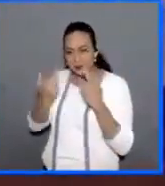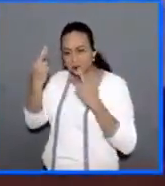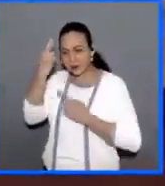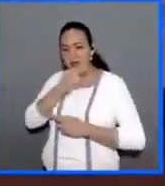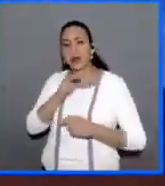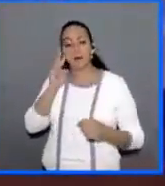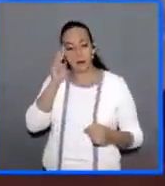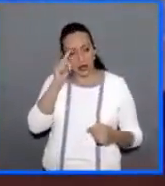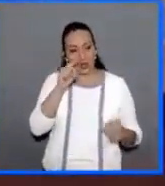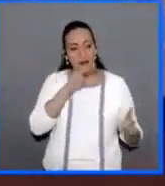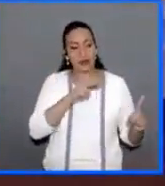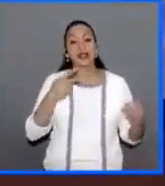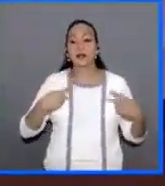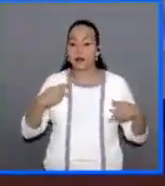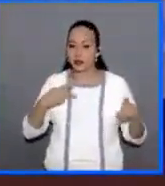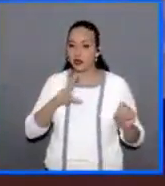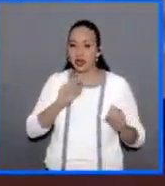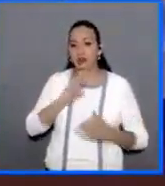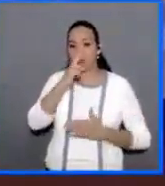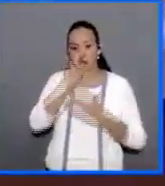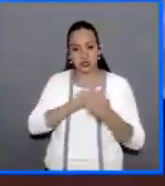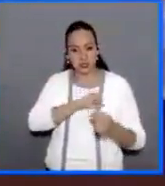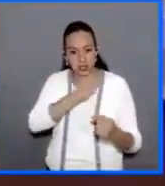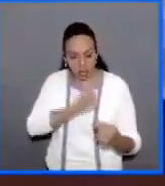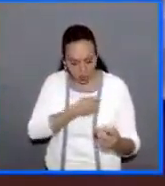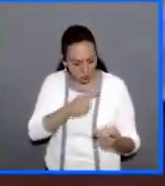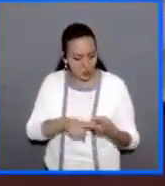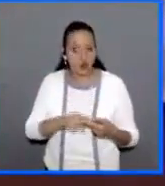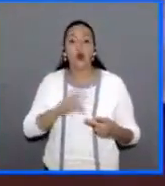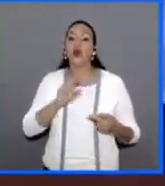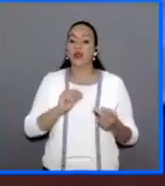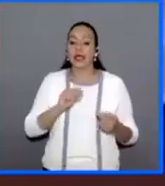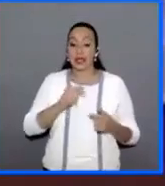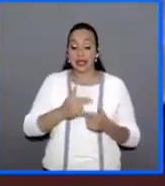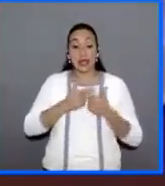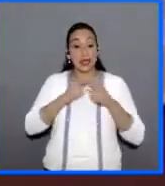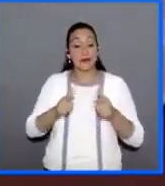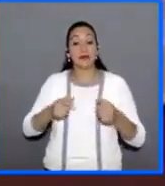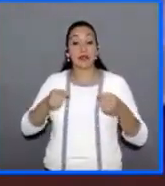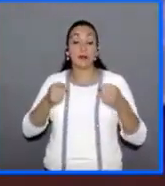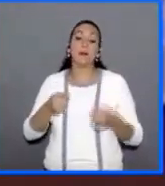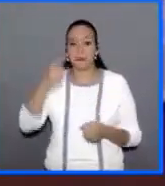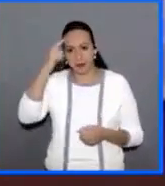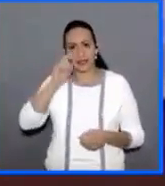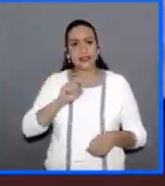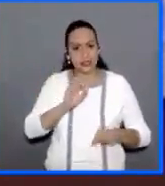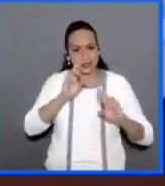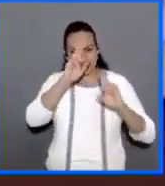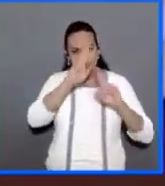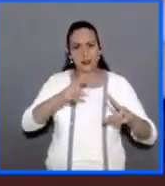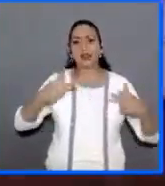la salud, la integridad corporal, la libertad y seguridad sexual, violencia familiar en cualquiera de sus